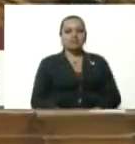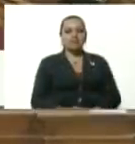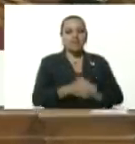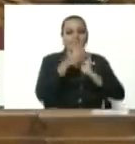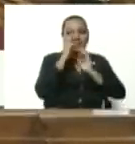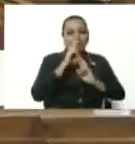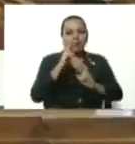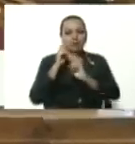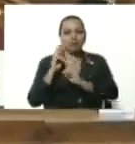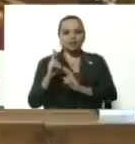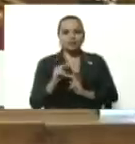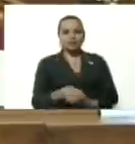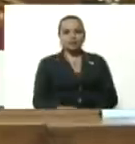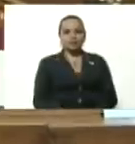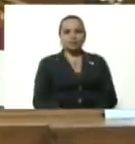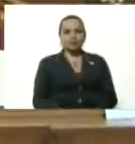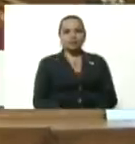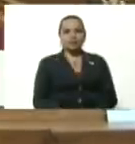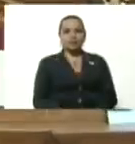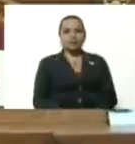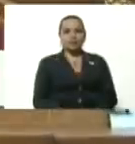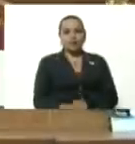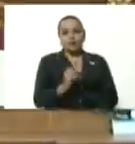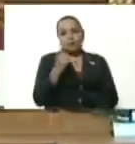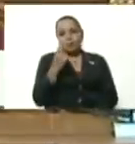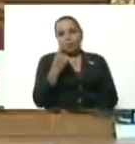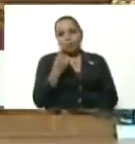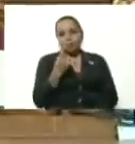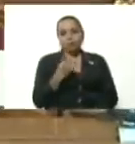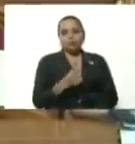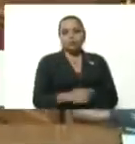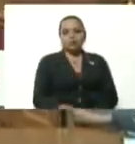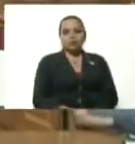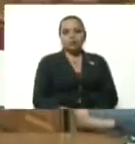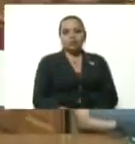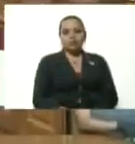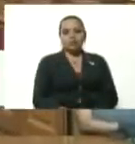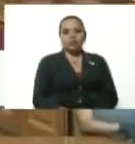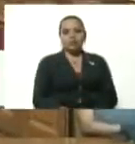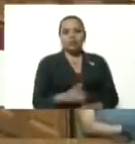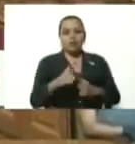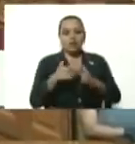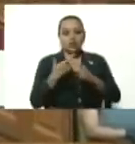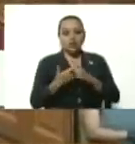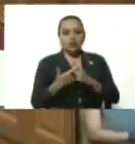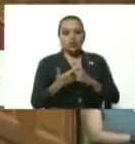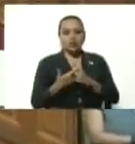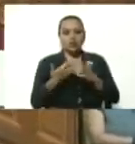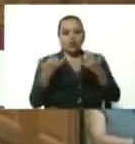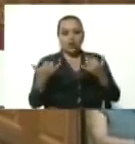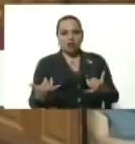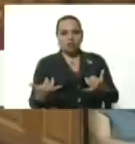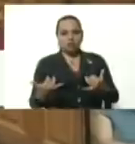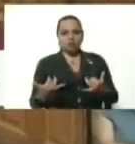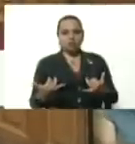de respeto. Muy pocas excepciones, pero ahí están. Ahora, lo que está ocurriendo en este